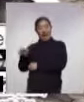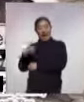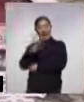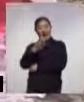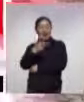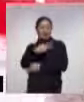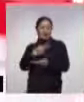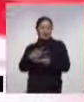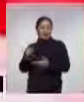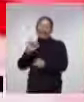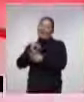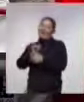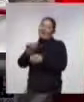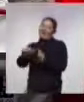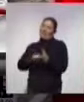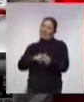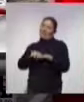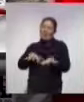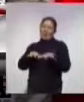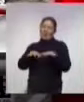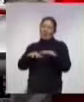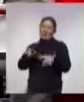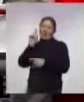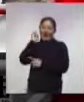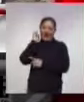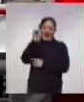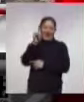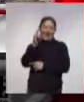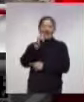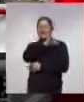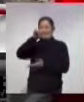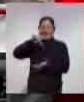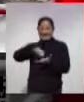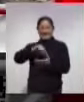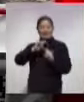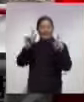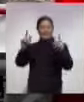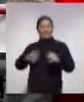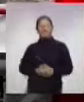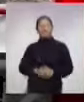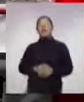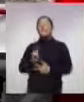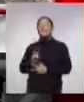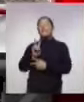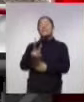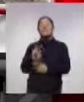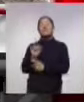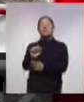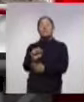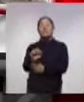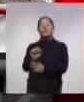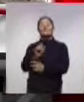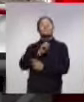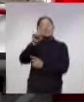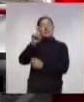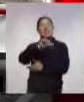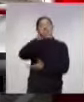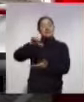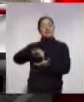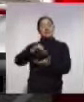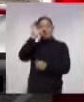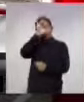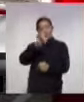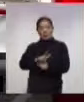programa de Artista del Mes allá en el MAT. Para este viernes y sábado, allá en el Centro Cultural